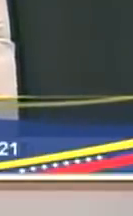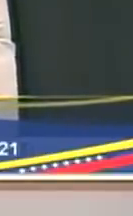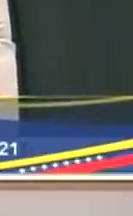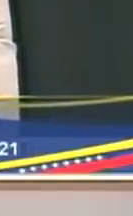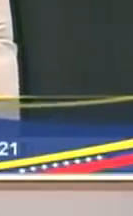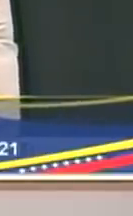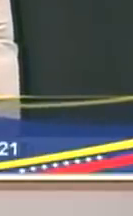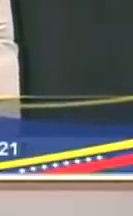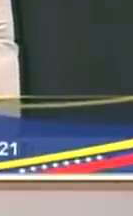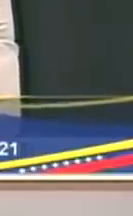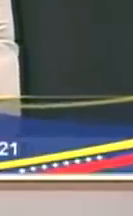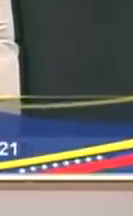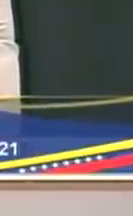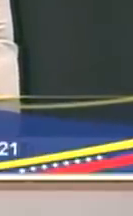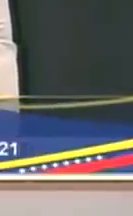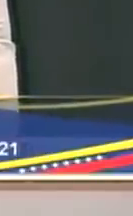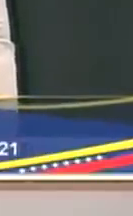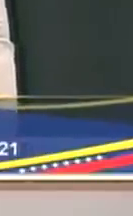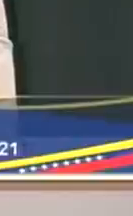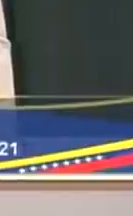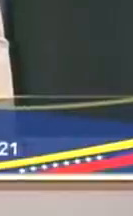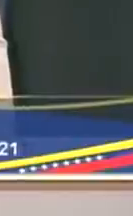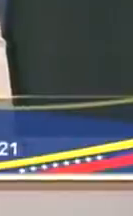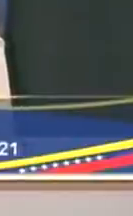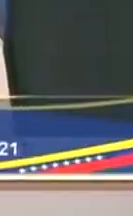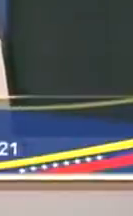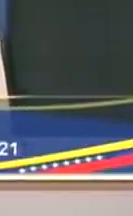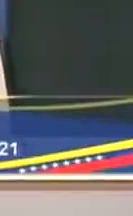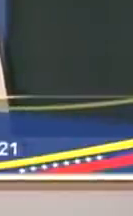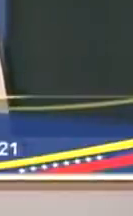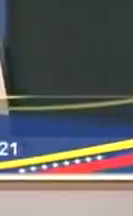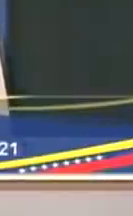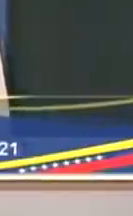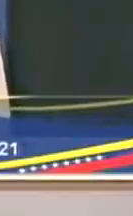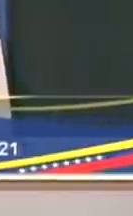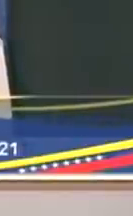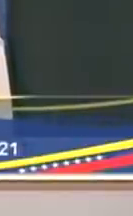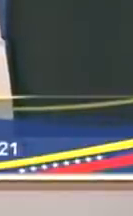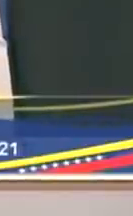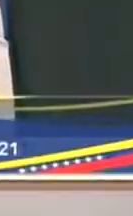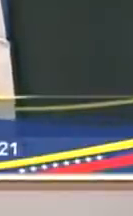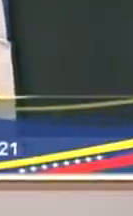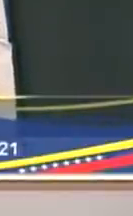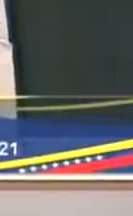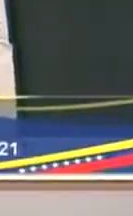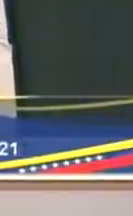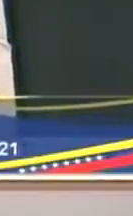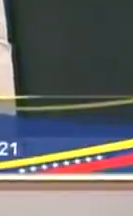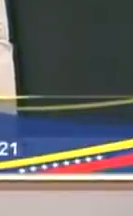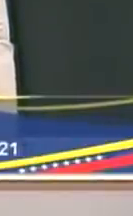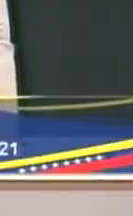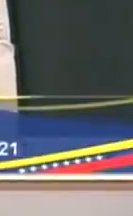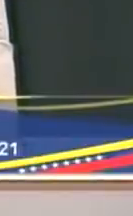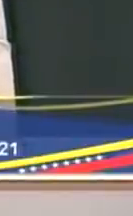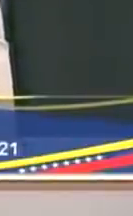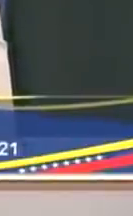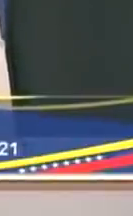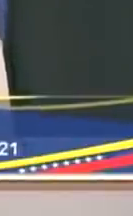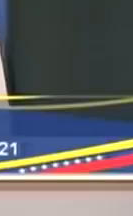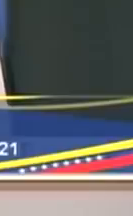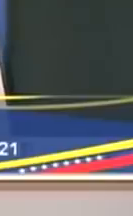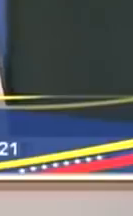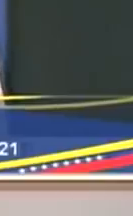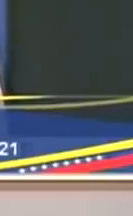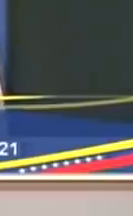un Consejo Científico Presidencial, con un Consejo Científico Militar, con las instancias del Poder Popular, con